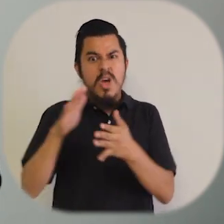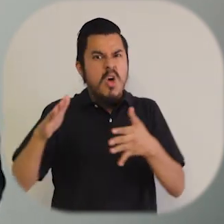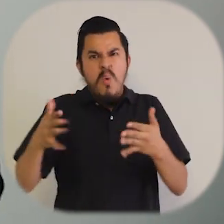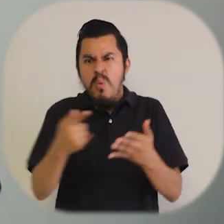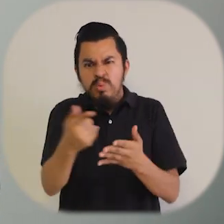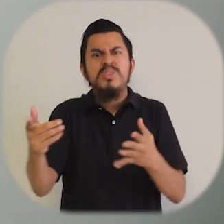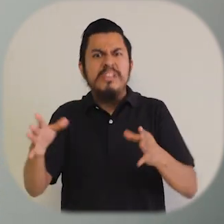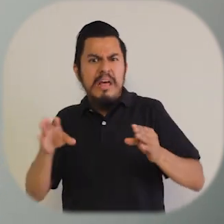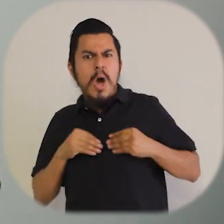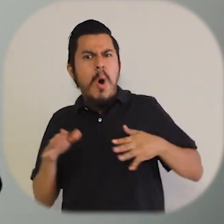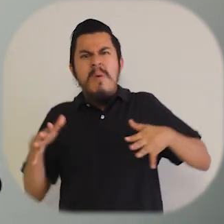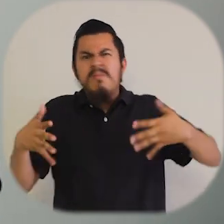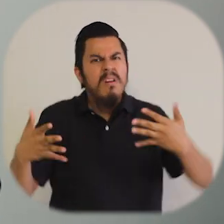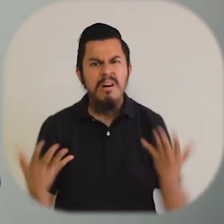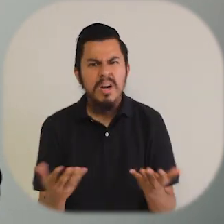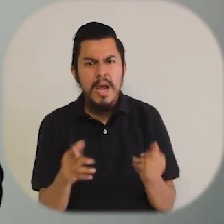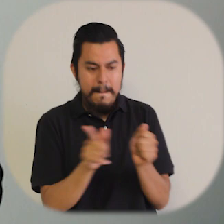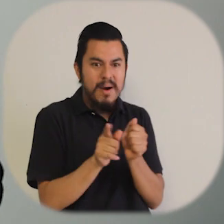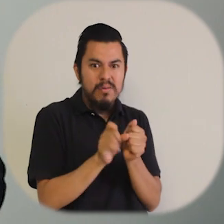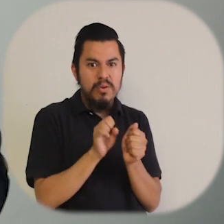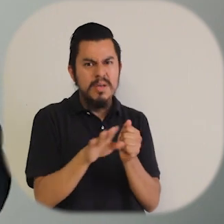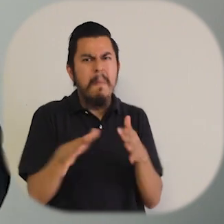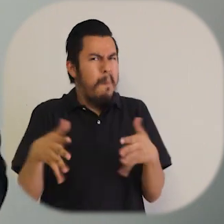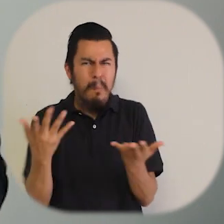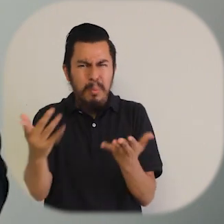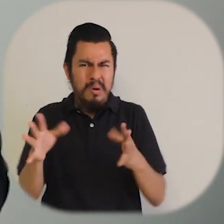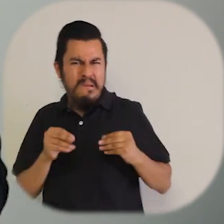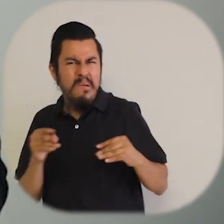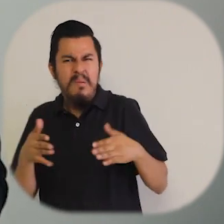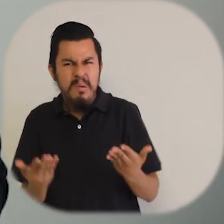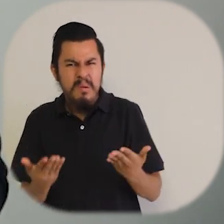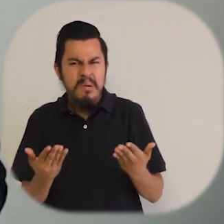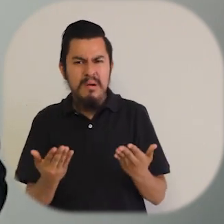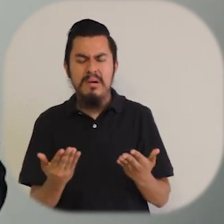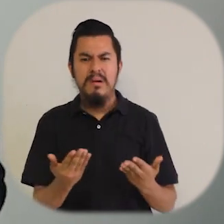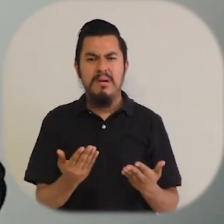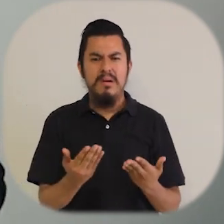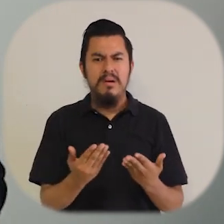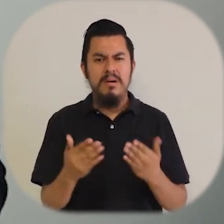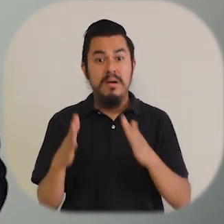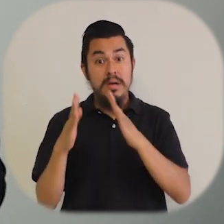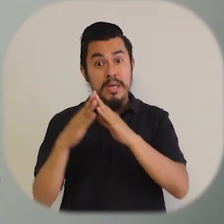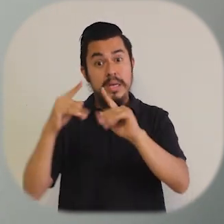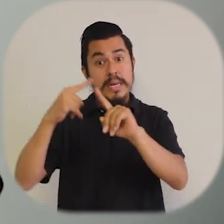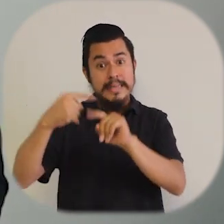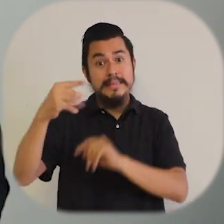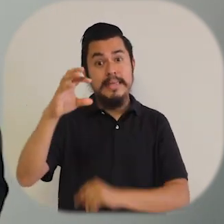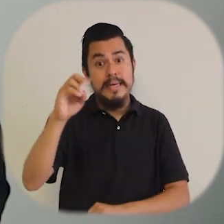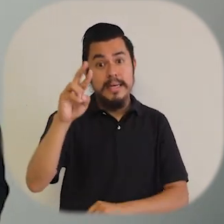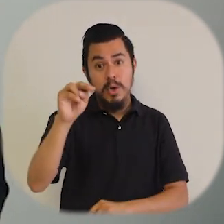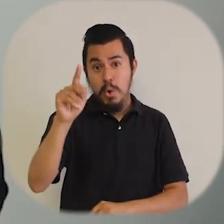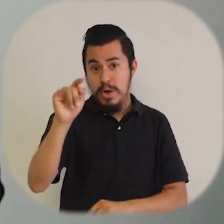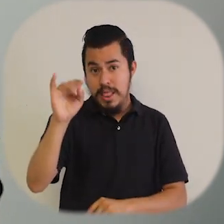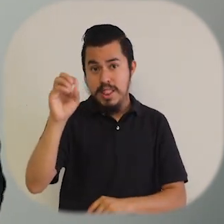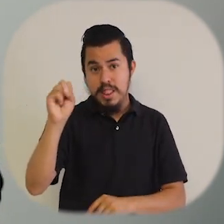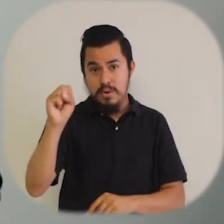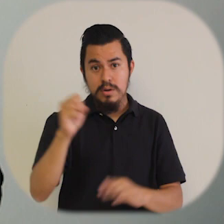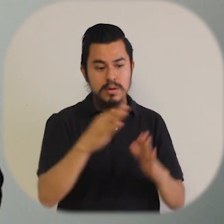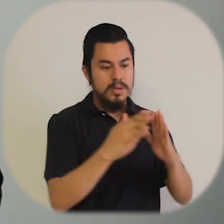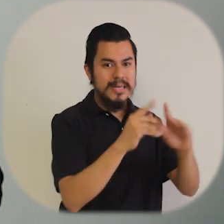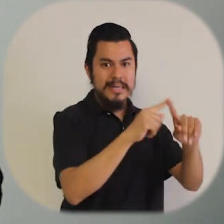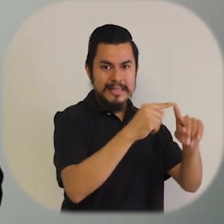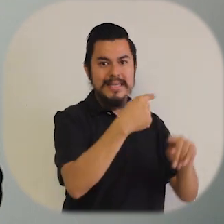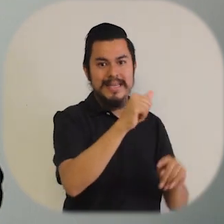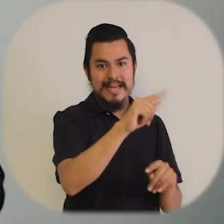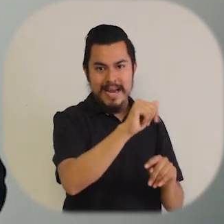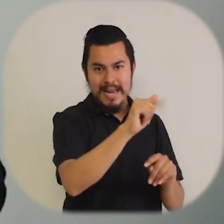así? Esto es lo que dice el apóstol Pablo. La iglesia de Corinto, la iglesia de los Gálatas, ya estaban en esta situación